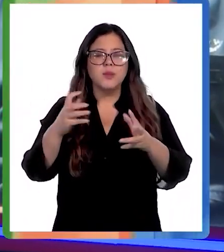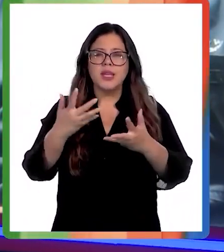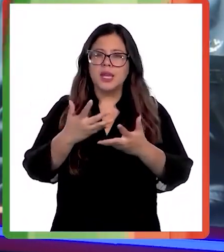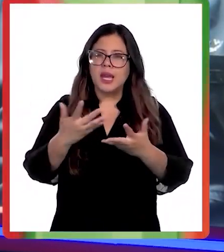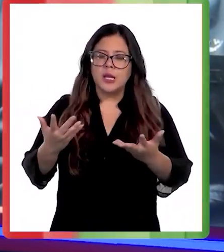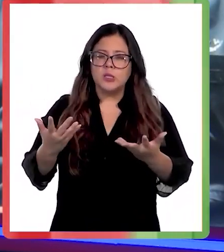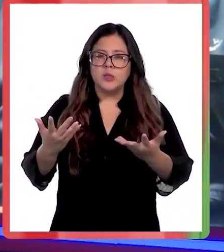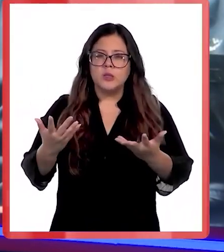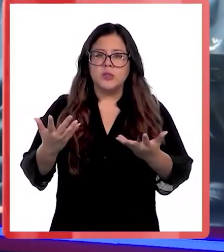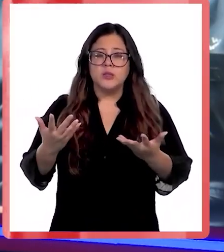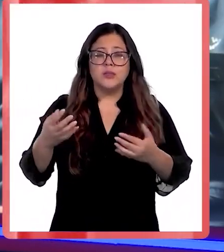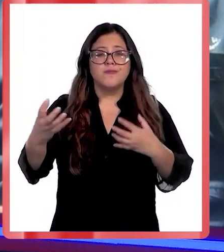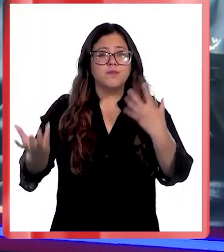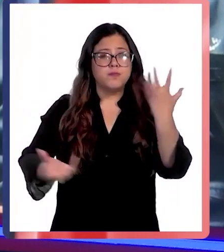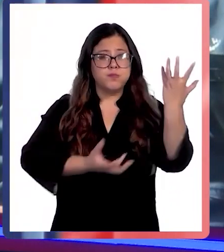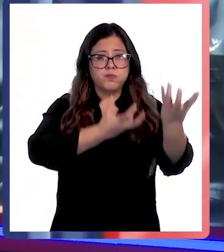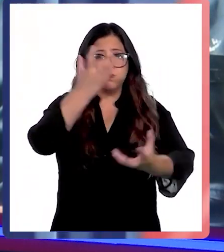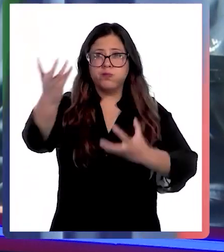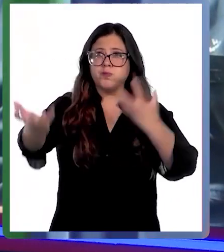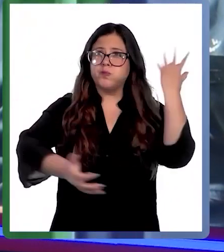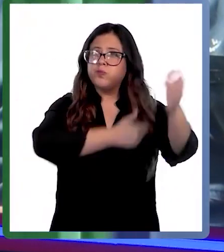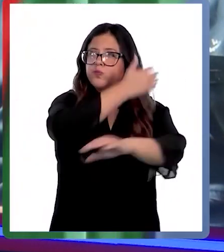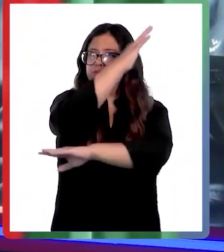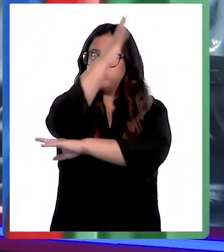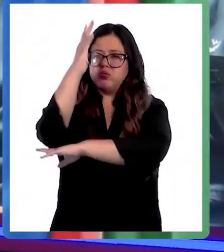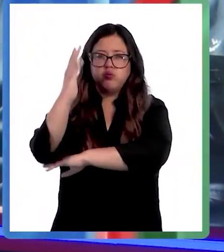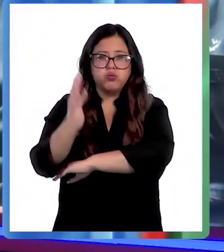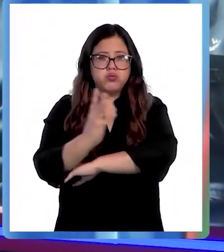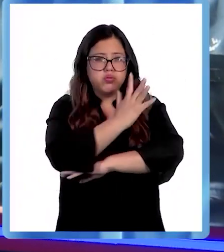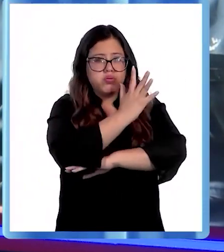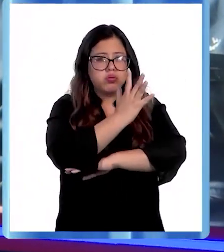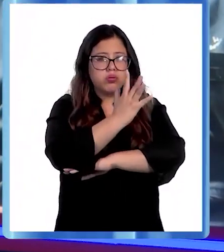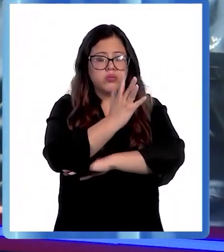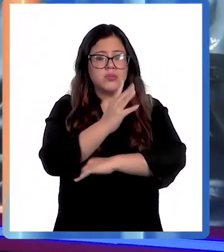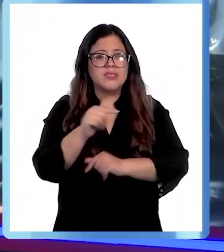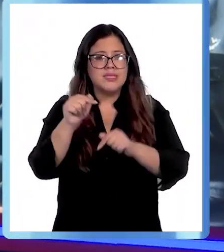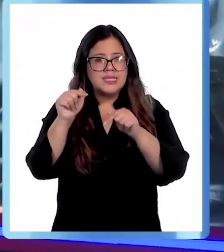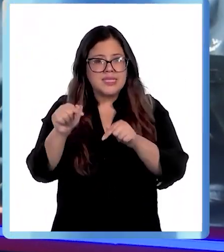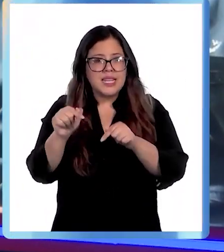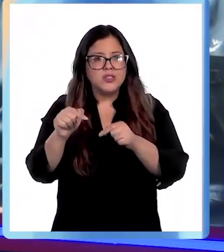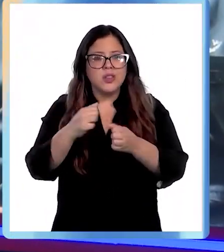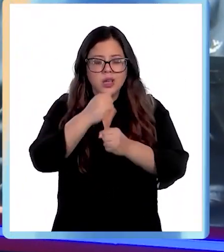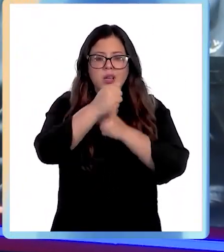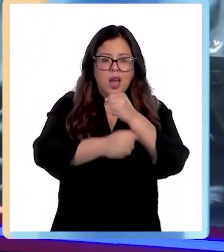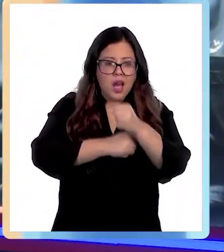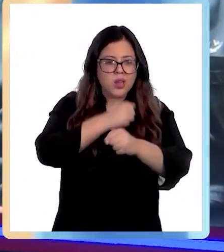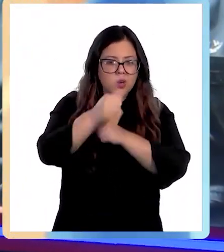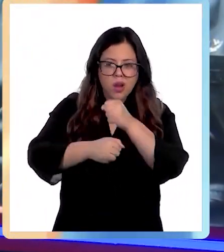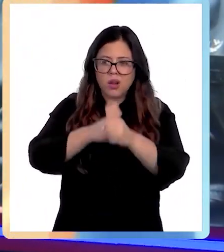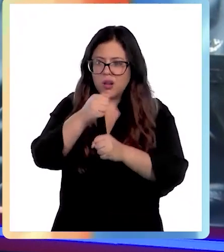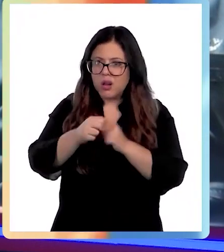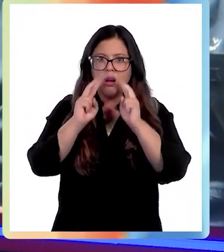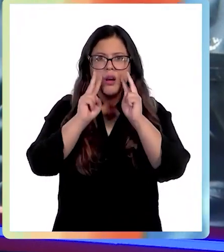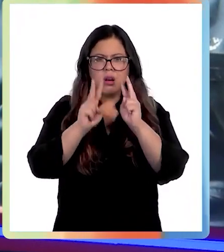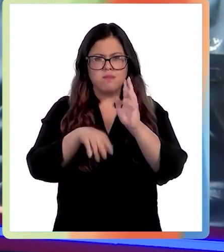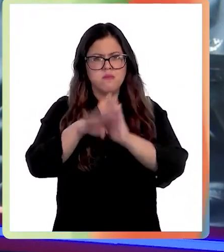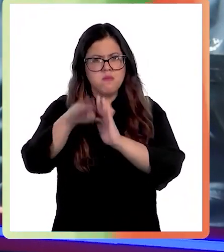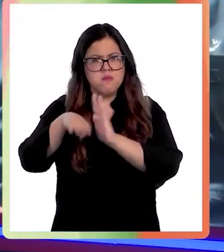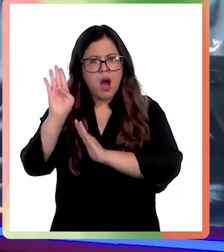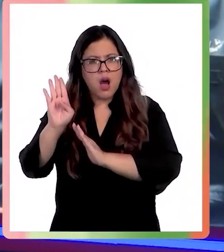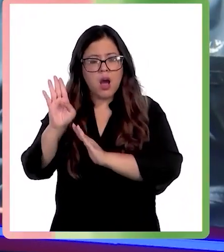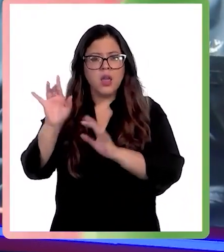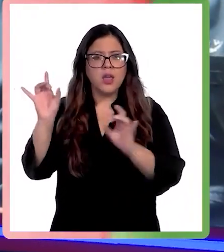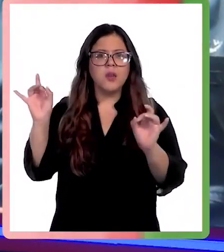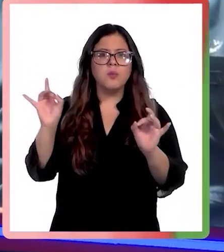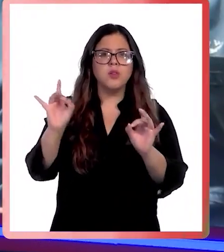un aumento importante de incendios forestales, de ese tipo de siniestros que año a año van al aumento